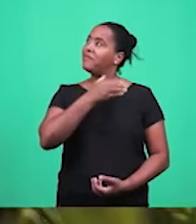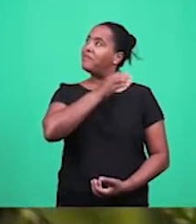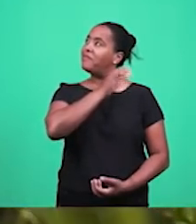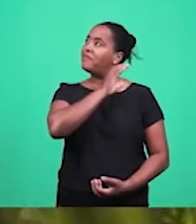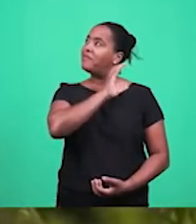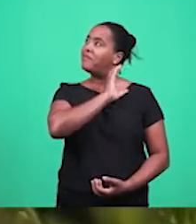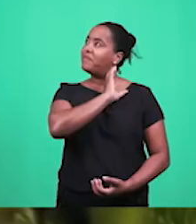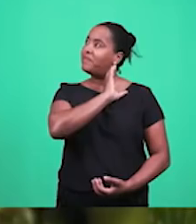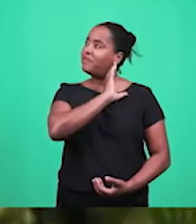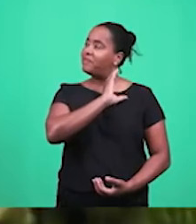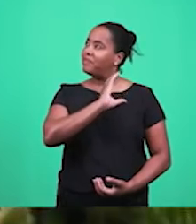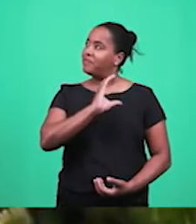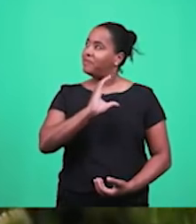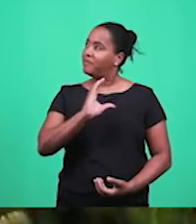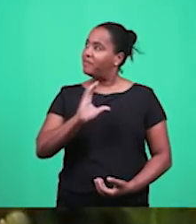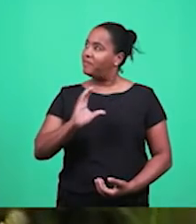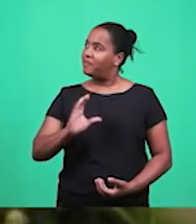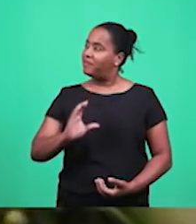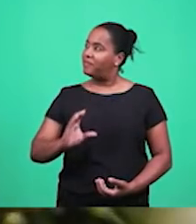me abrí